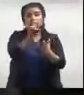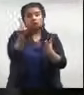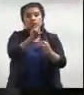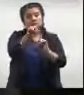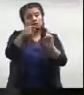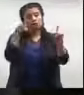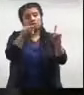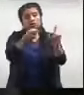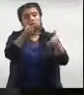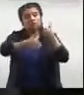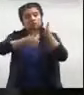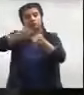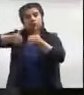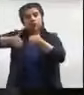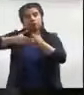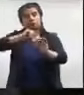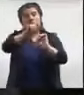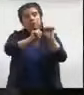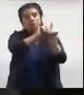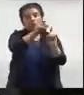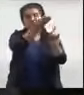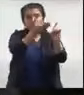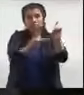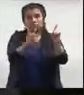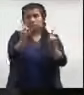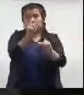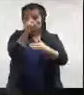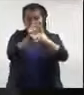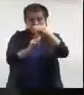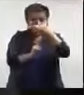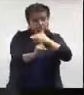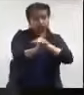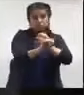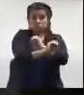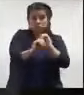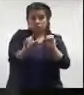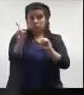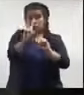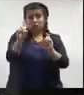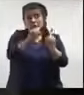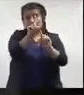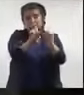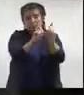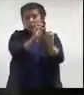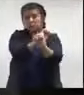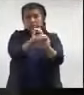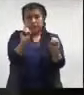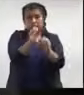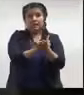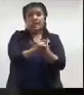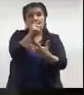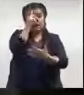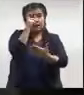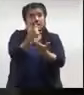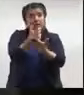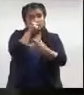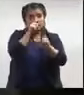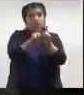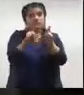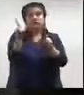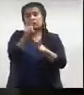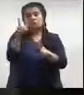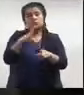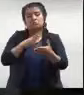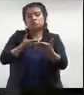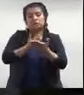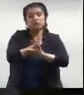interpelación, únicamente ingresó el señor ministro, pero no se llevó a cabo ninguna interpelación. Creo yo que también se estaría vedando el derecho